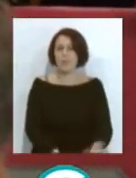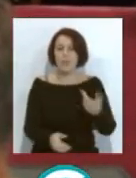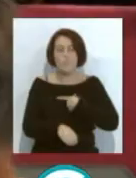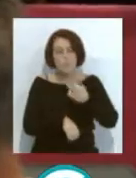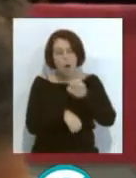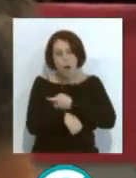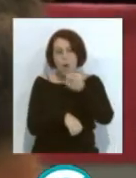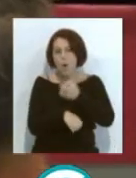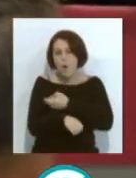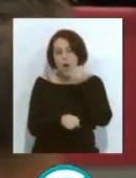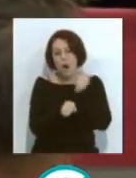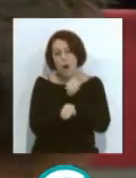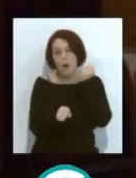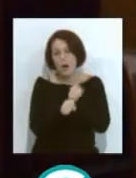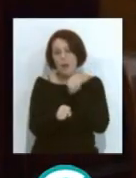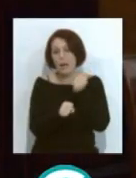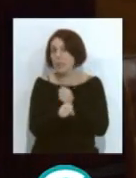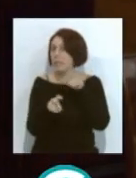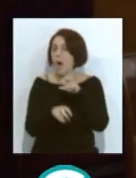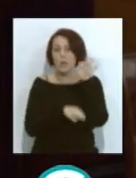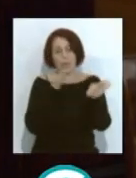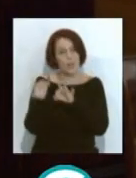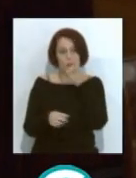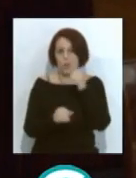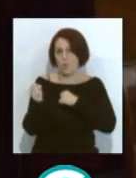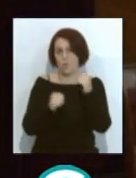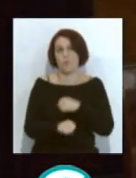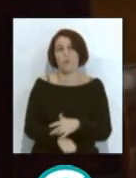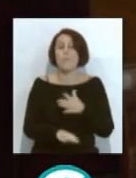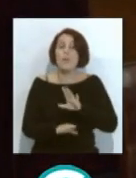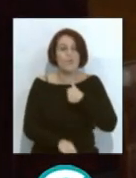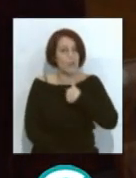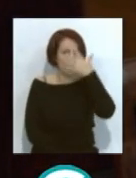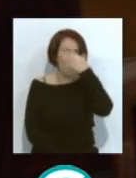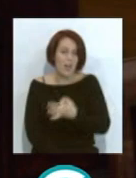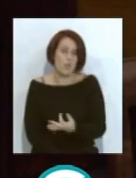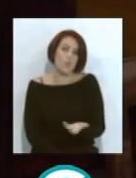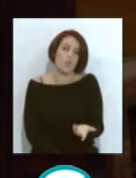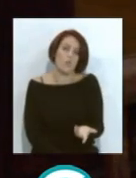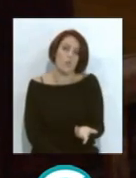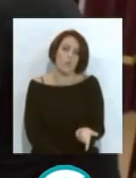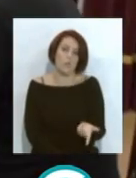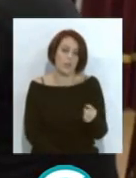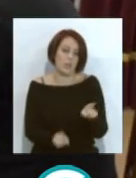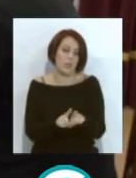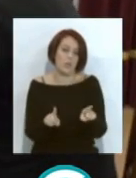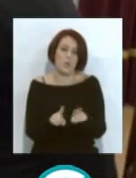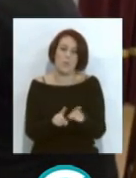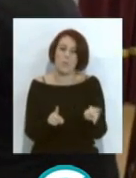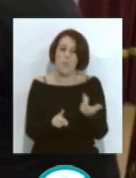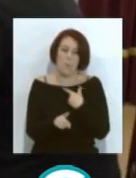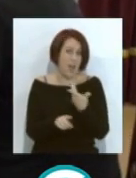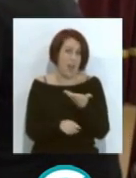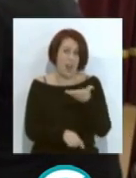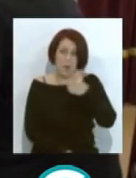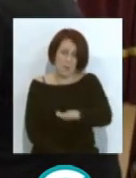horas, tú sabes, a todo lo que conlleva la organización del concurso. Pero yo creo que era un zombie ya moribundo. Yo